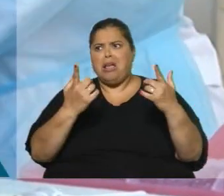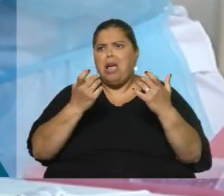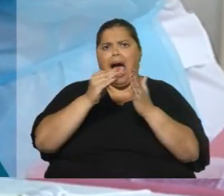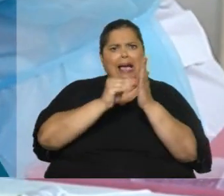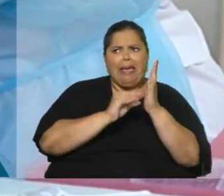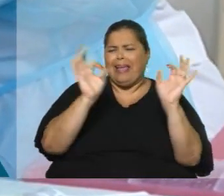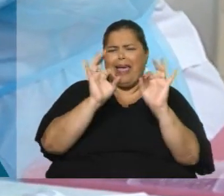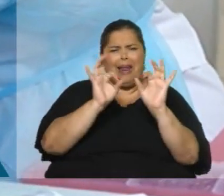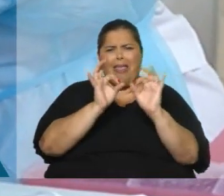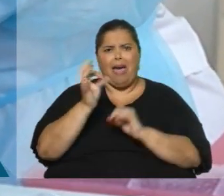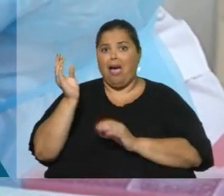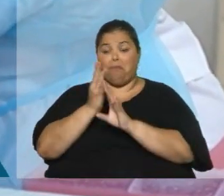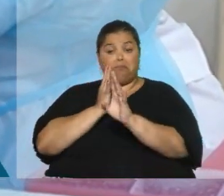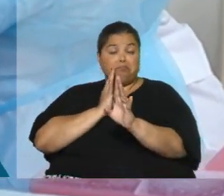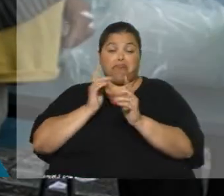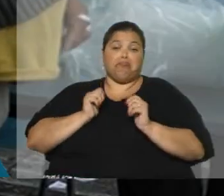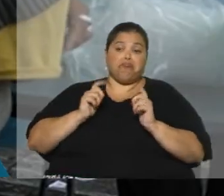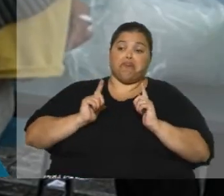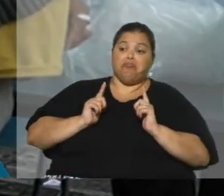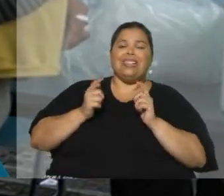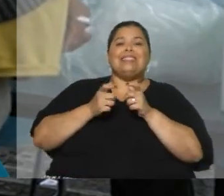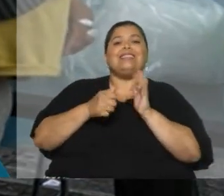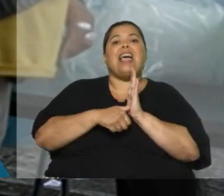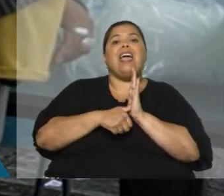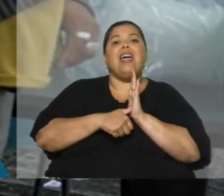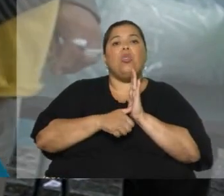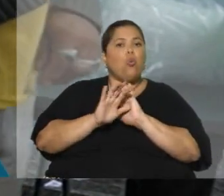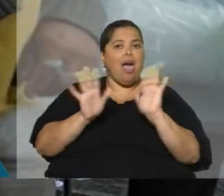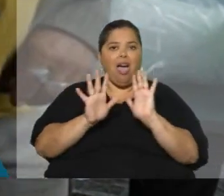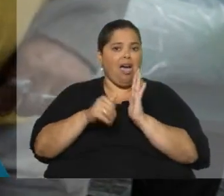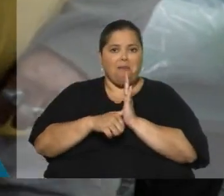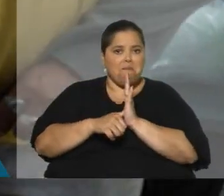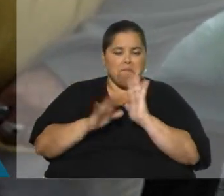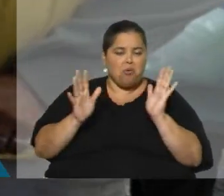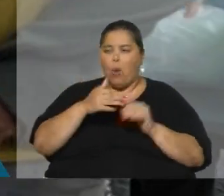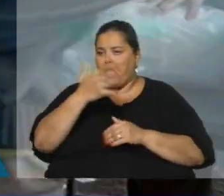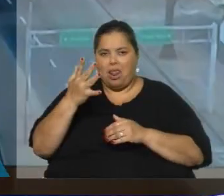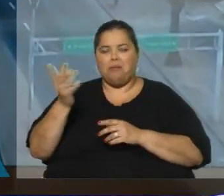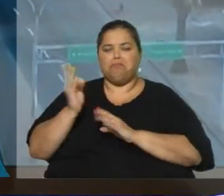de agenda. Nos acercamos con la cédula de identidad o un documento extranjero.